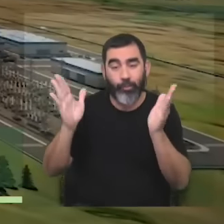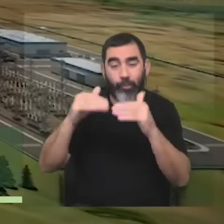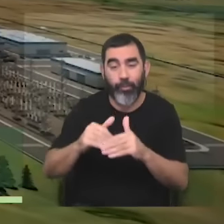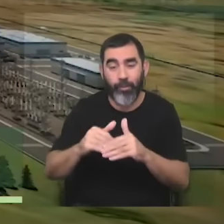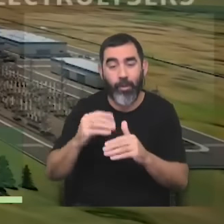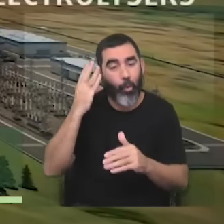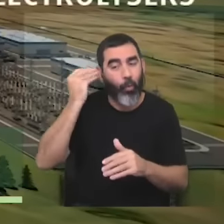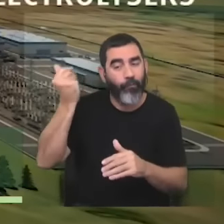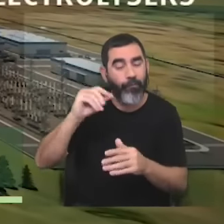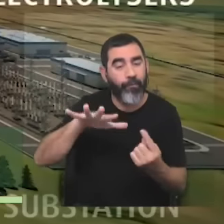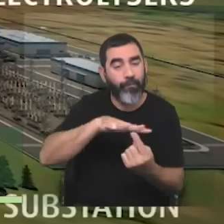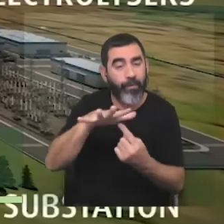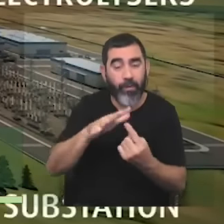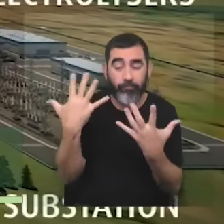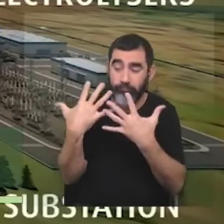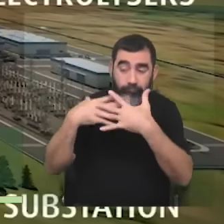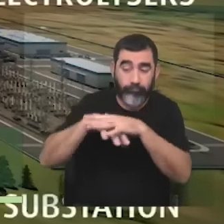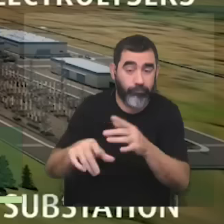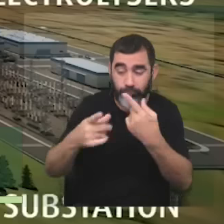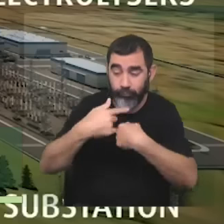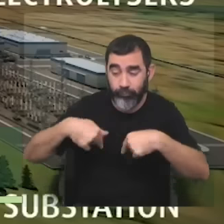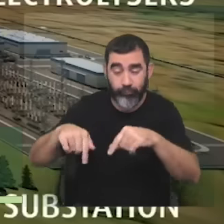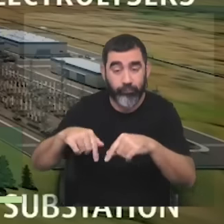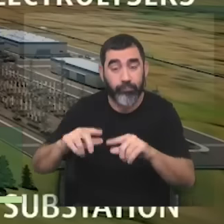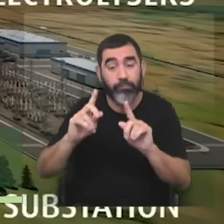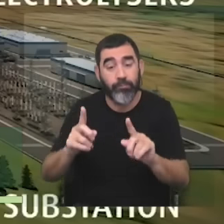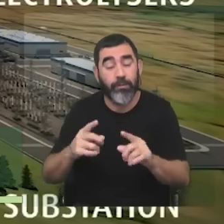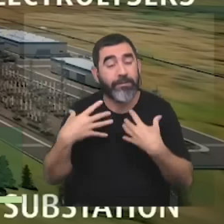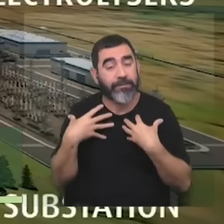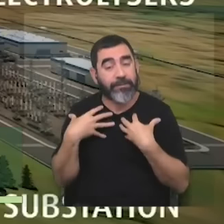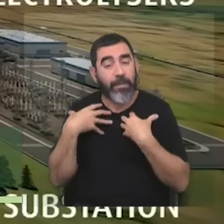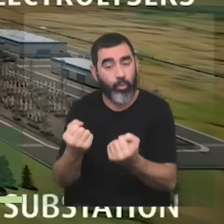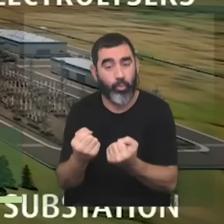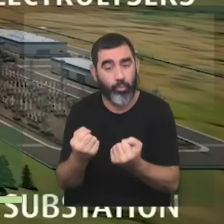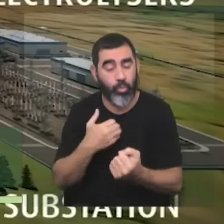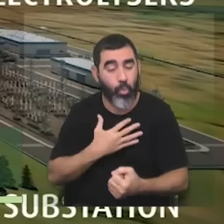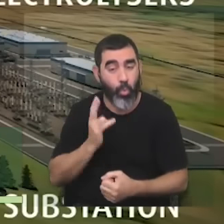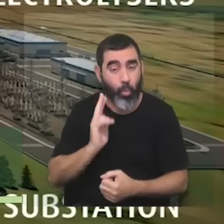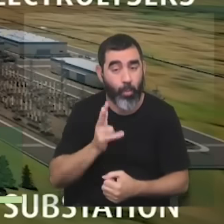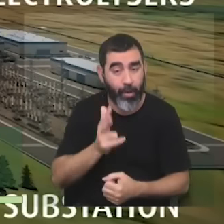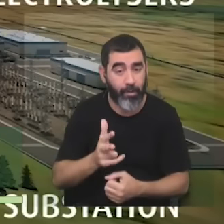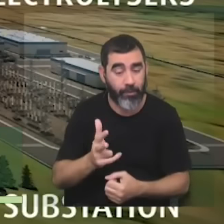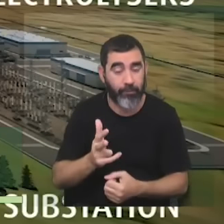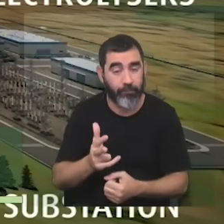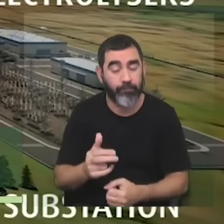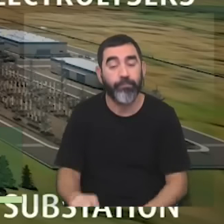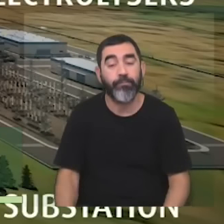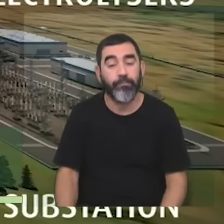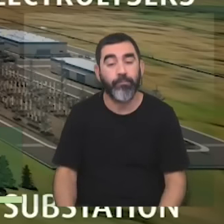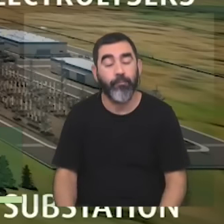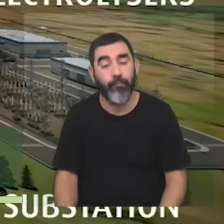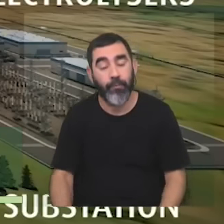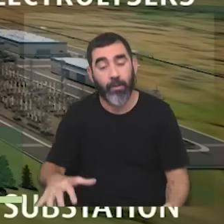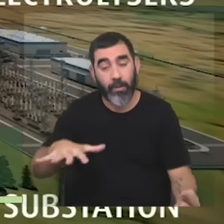del ambiente somos uno con el ambiente acá estamos hablando de la salud También estamos hablando de de los